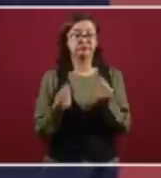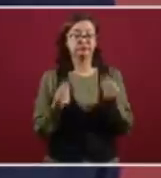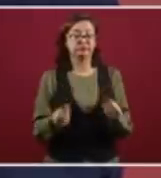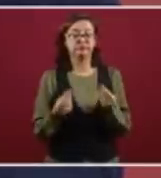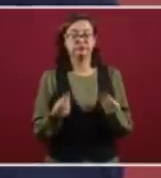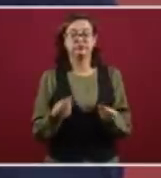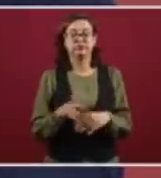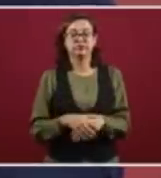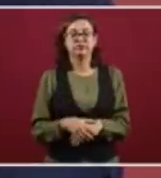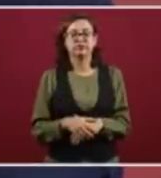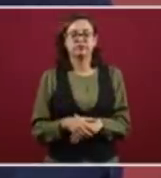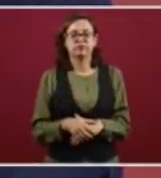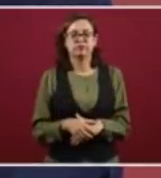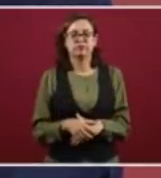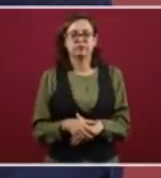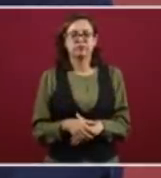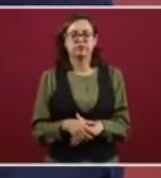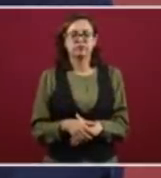Por ejemplo,